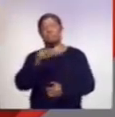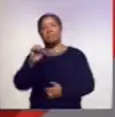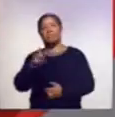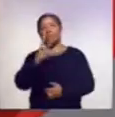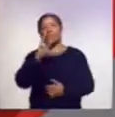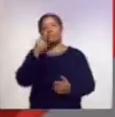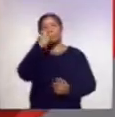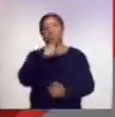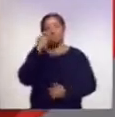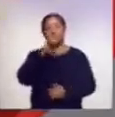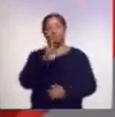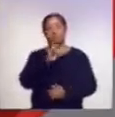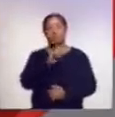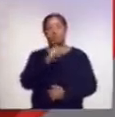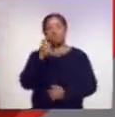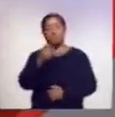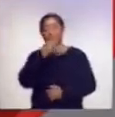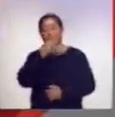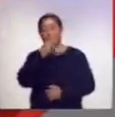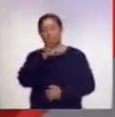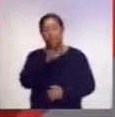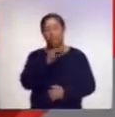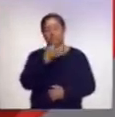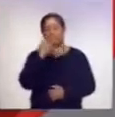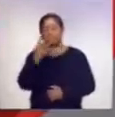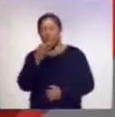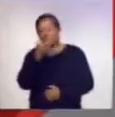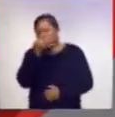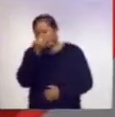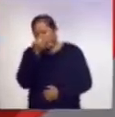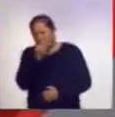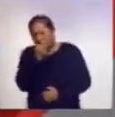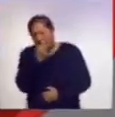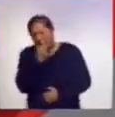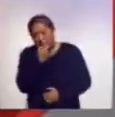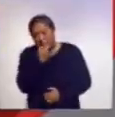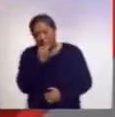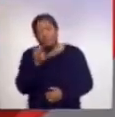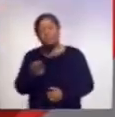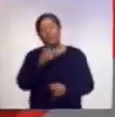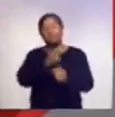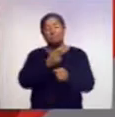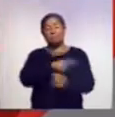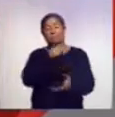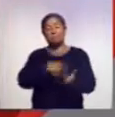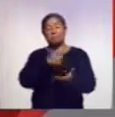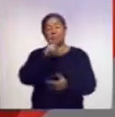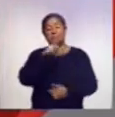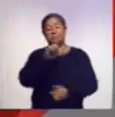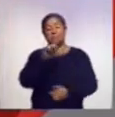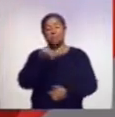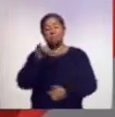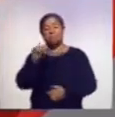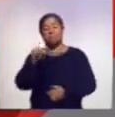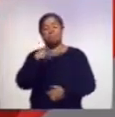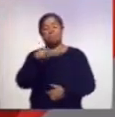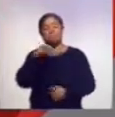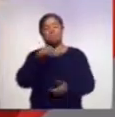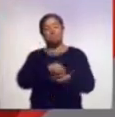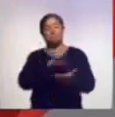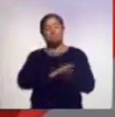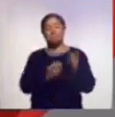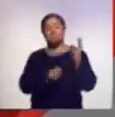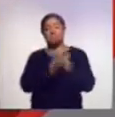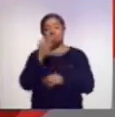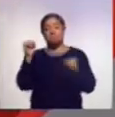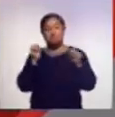horas 31 minutos 44 centésimas. El primer lugar fue para la keniana Bridget Kosei, quien se impuso nuevo récord,